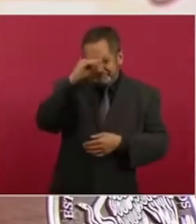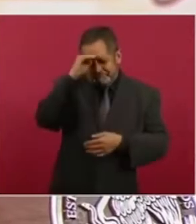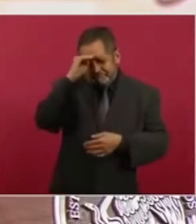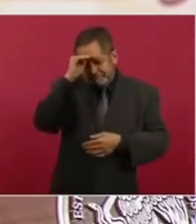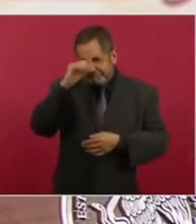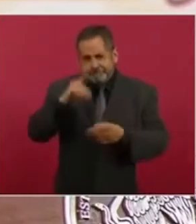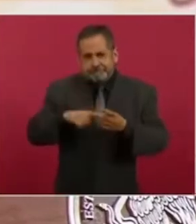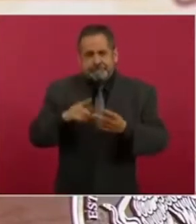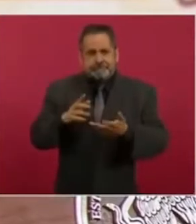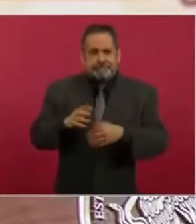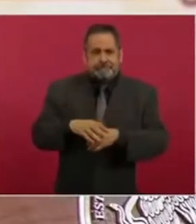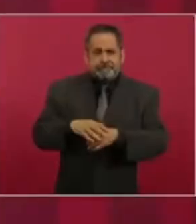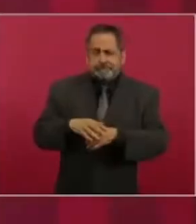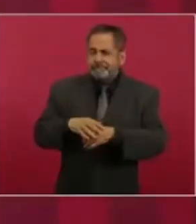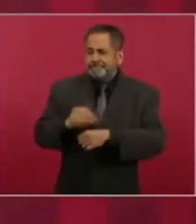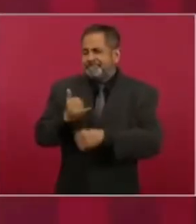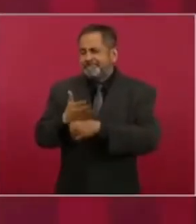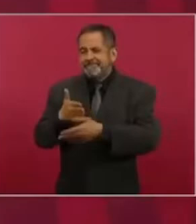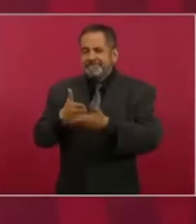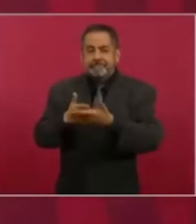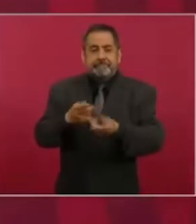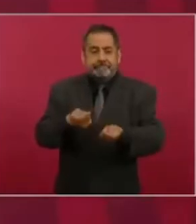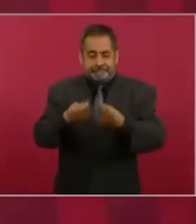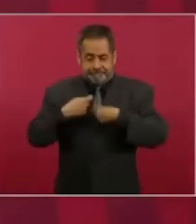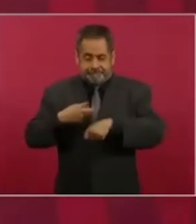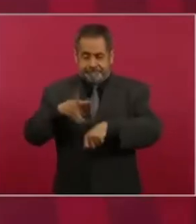para conseguir el derecho